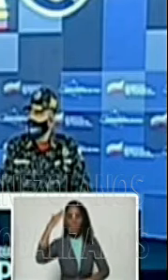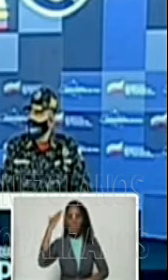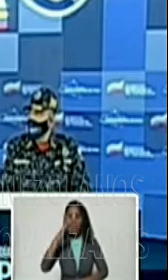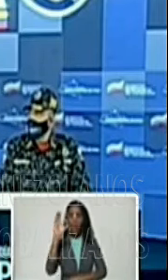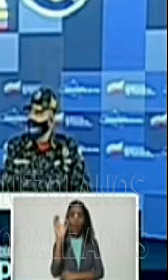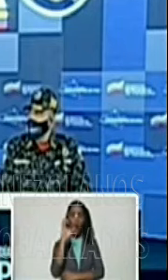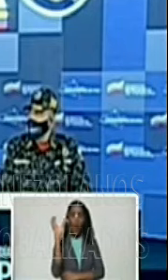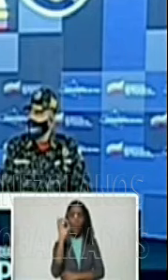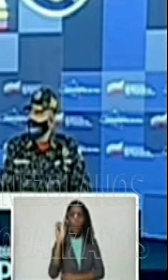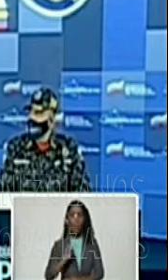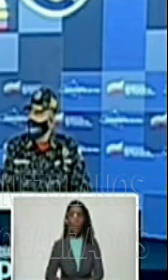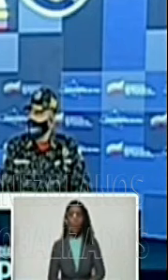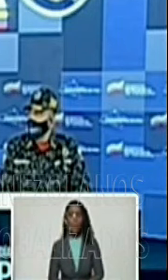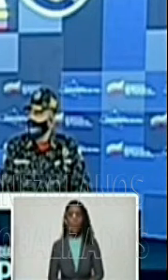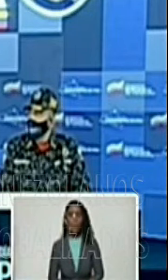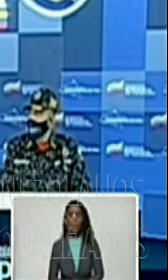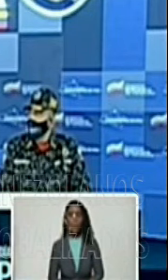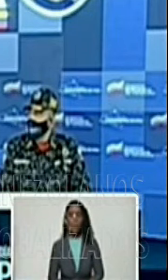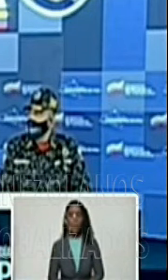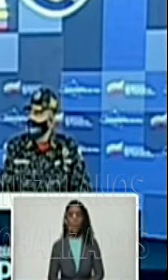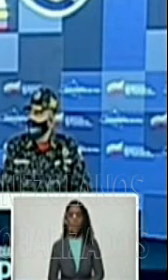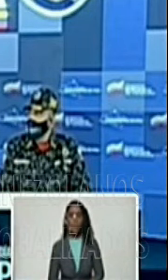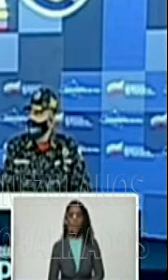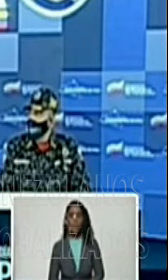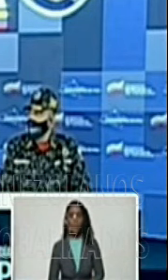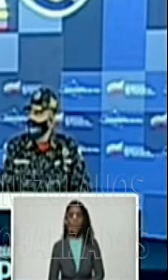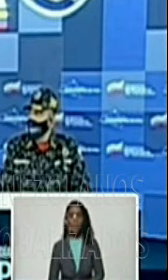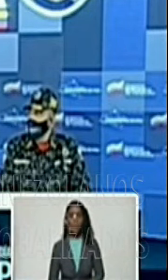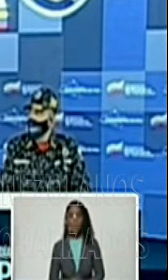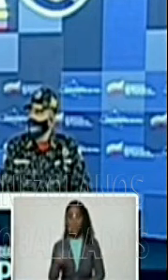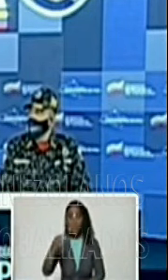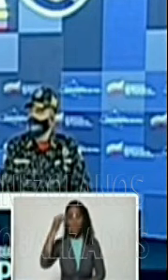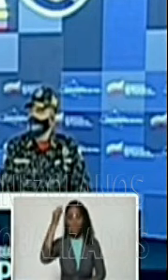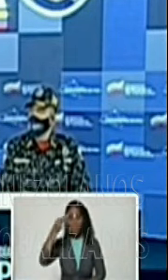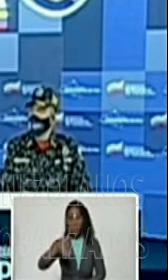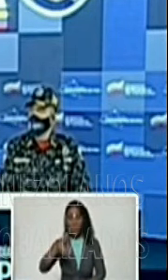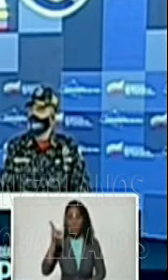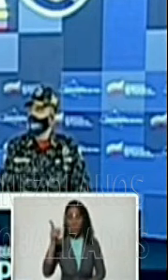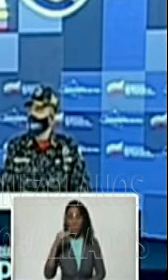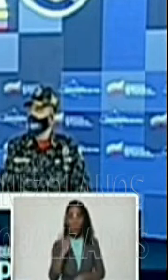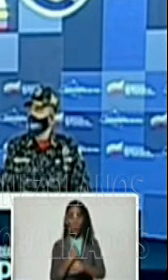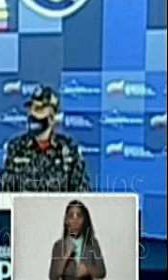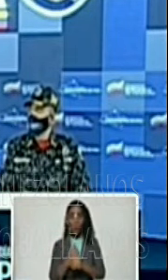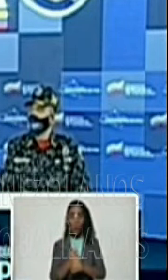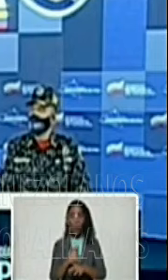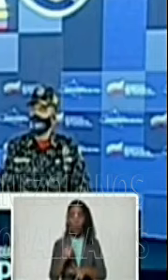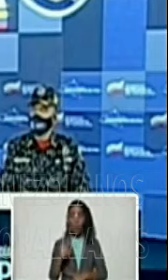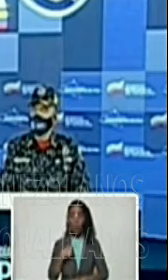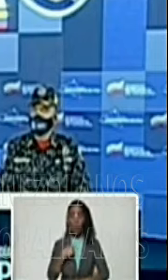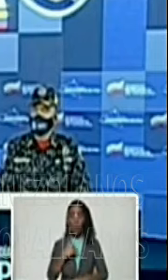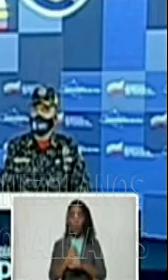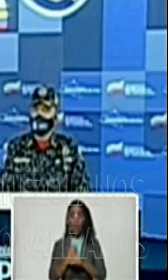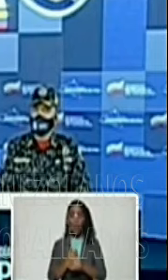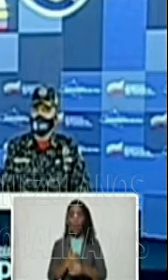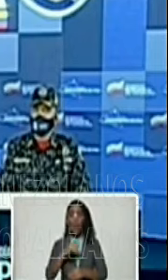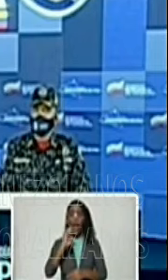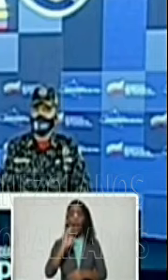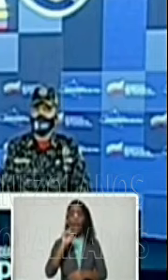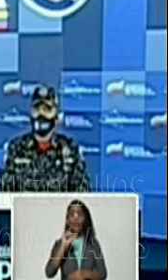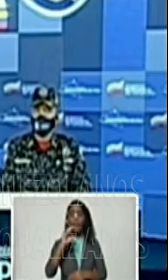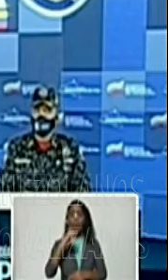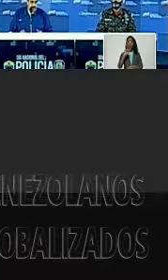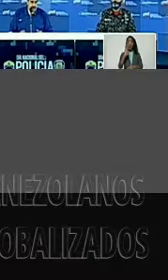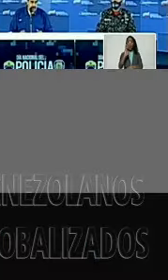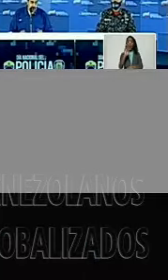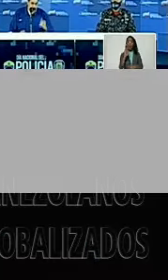narcoparamilitarismo colombiano. Y se creyeron, ellos se creyeron Pablo Escobar Gaviria. Ustedes han visto esa